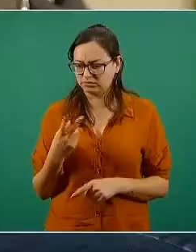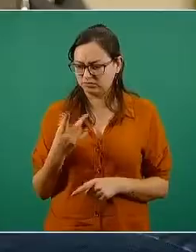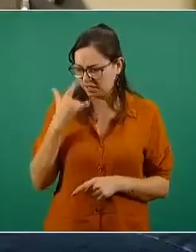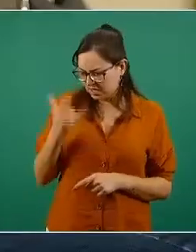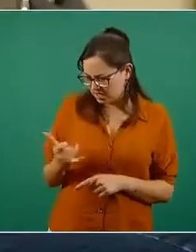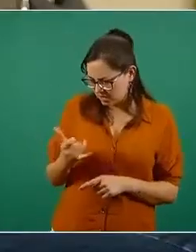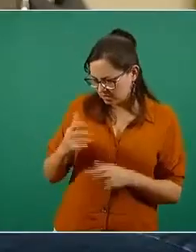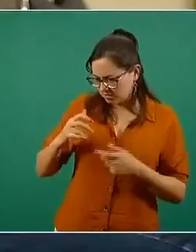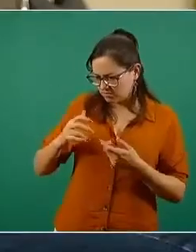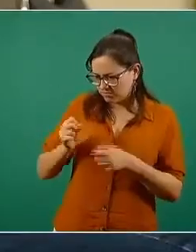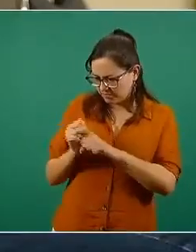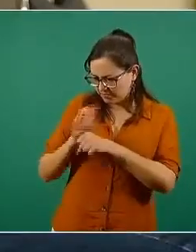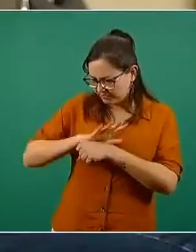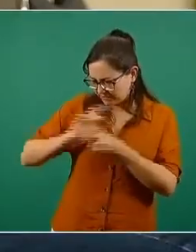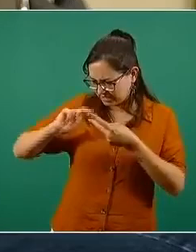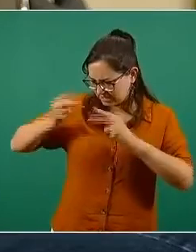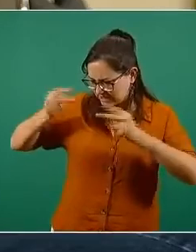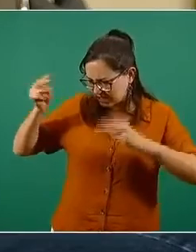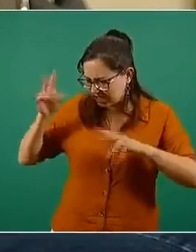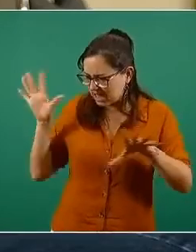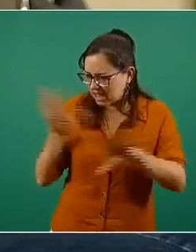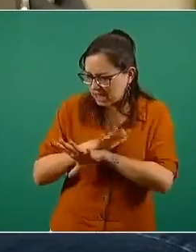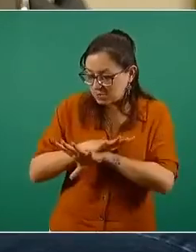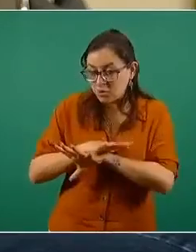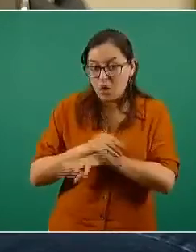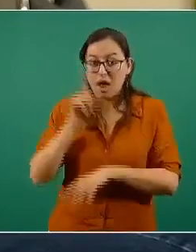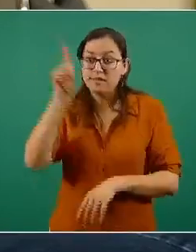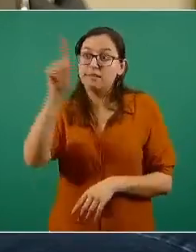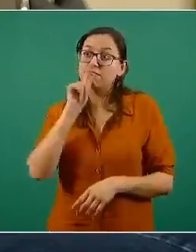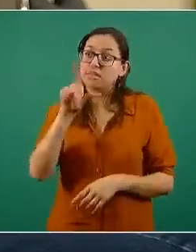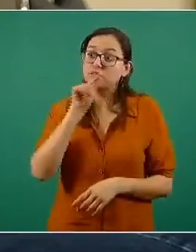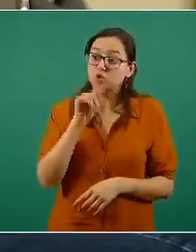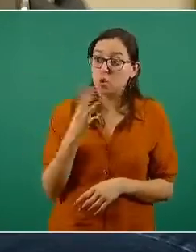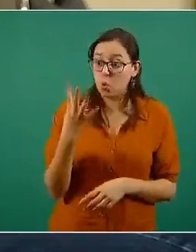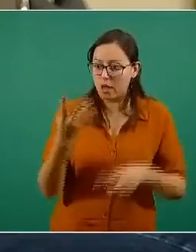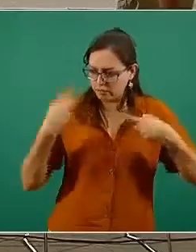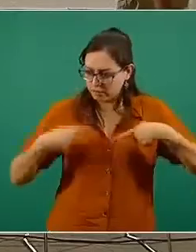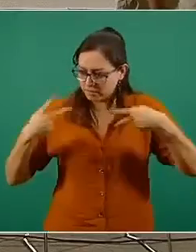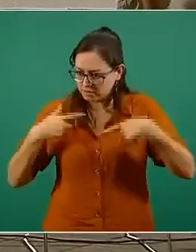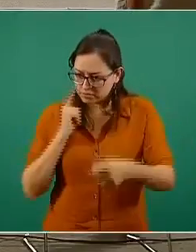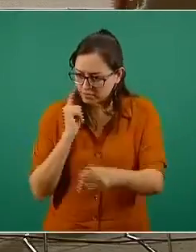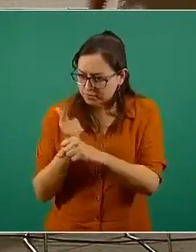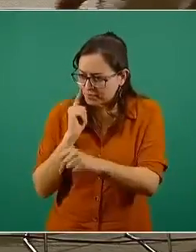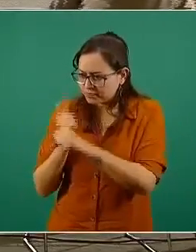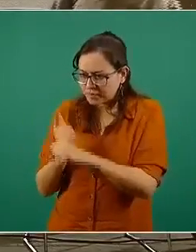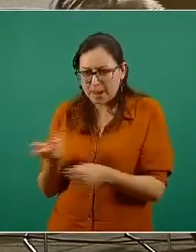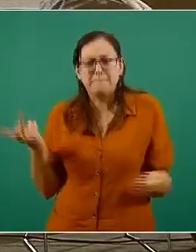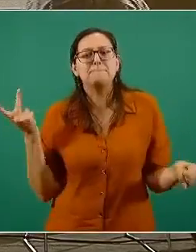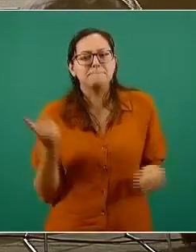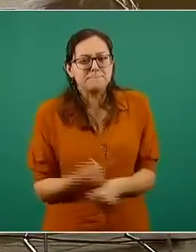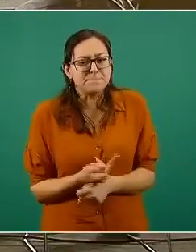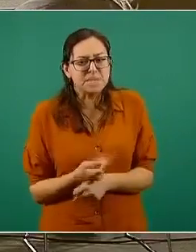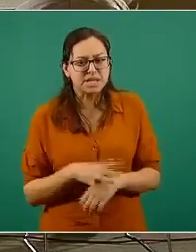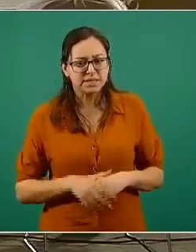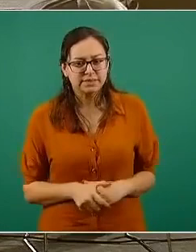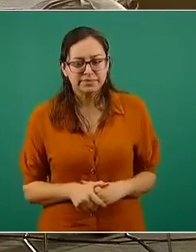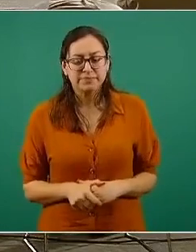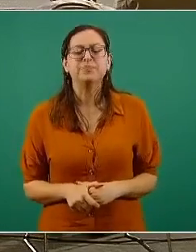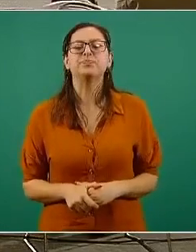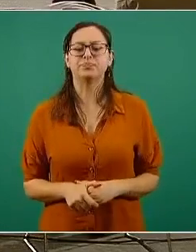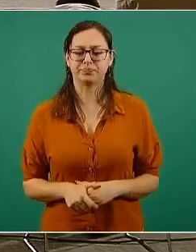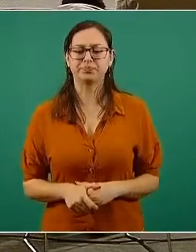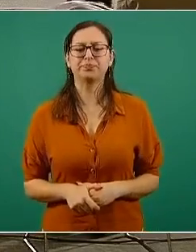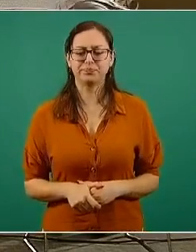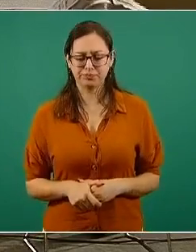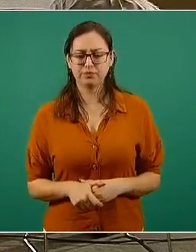de Jalisco. No sé si nos puede hablar al respecto. Y tengo otras preguntas. Sí, sí hubo, desde